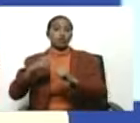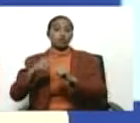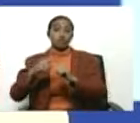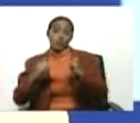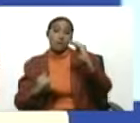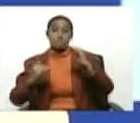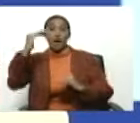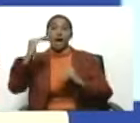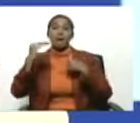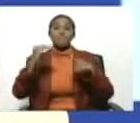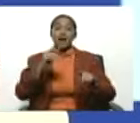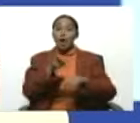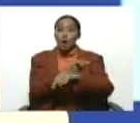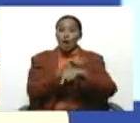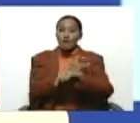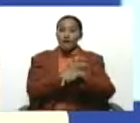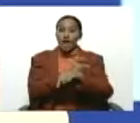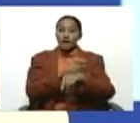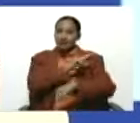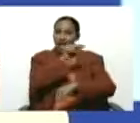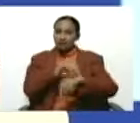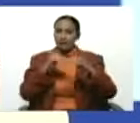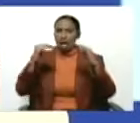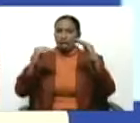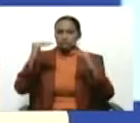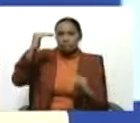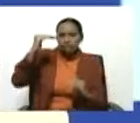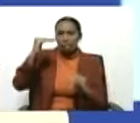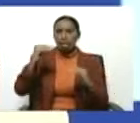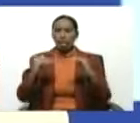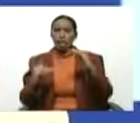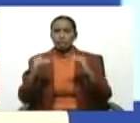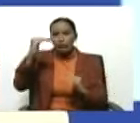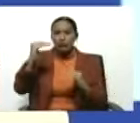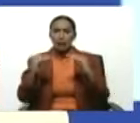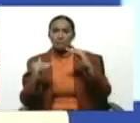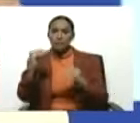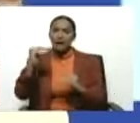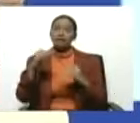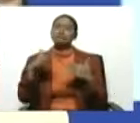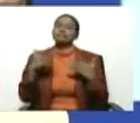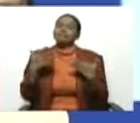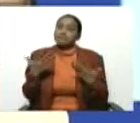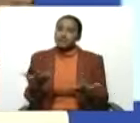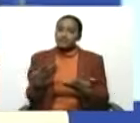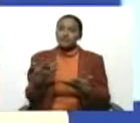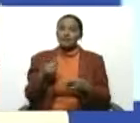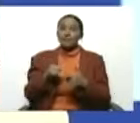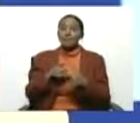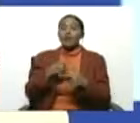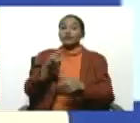privado por eso es que el gobierno tuvo que generar políticas